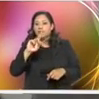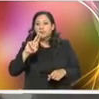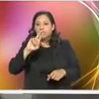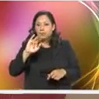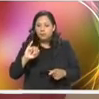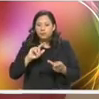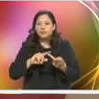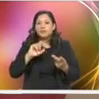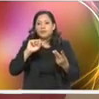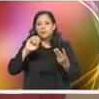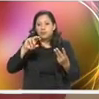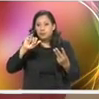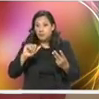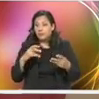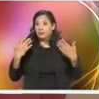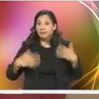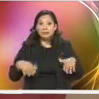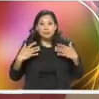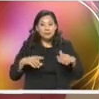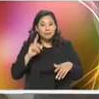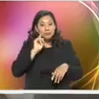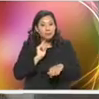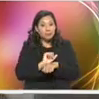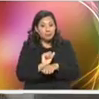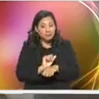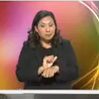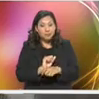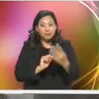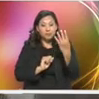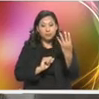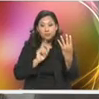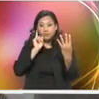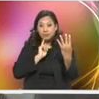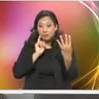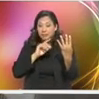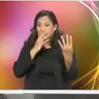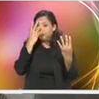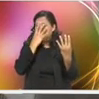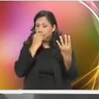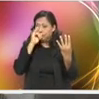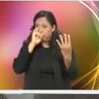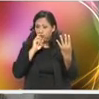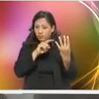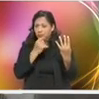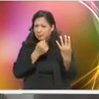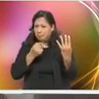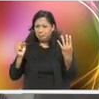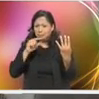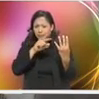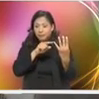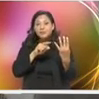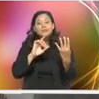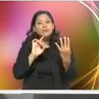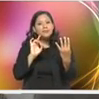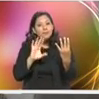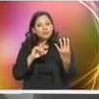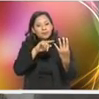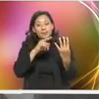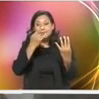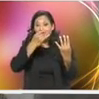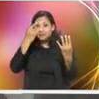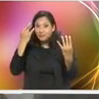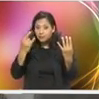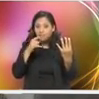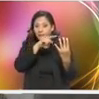y Sonia Franco. ¡Qué intenso!, ¿no? Así es, 4 mujeres hermosísimas, talentosas, ¿sí? Y de repente es una historia